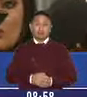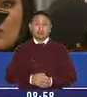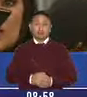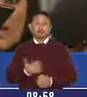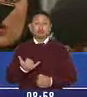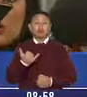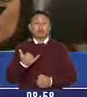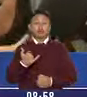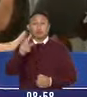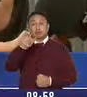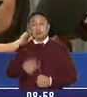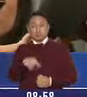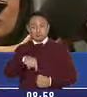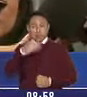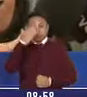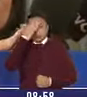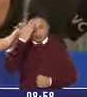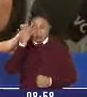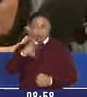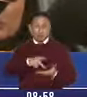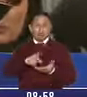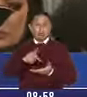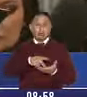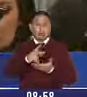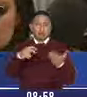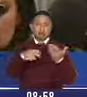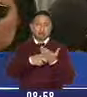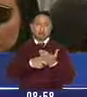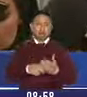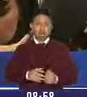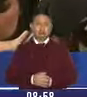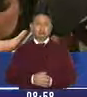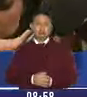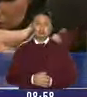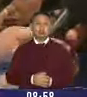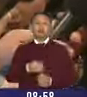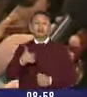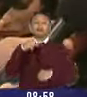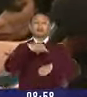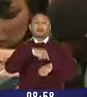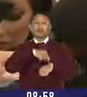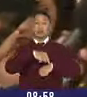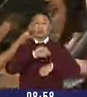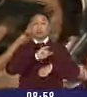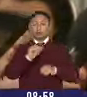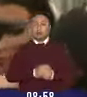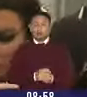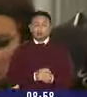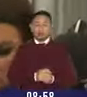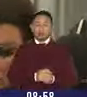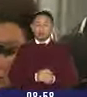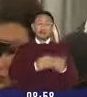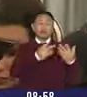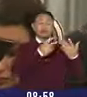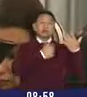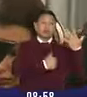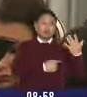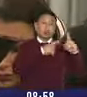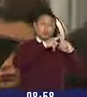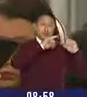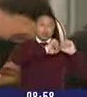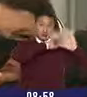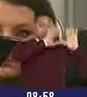en la cual el ciudadano ya tendrá que empezar a cancelar por su viaje, y la franja horaria va a ser la franja horaria completa, desde las 5:30 de la